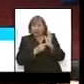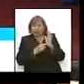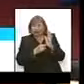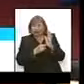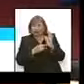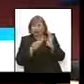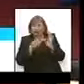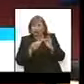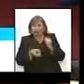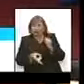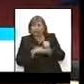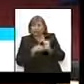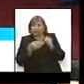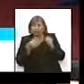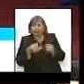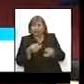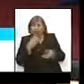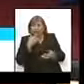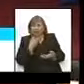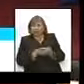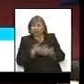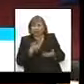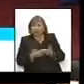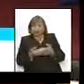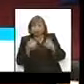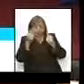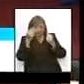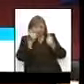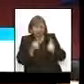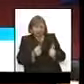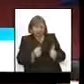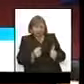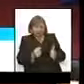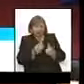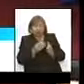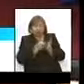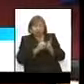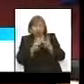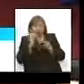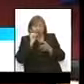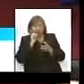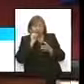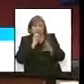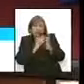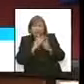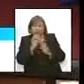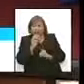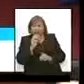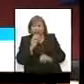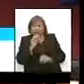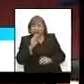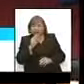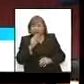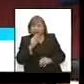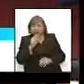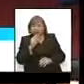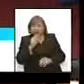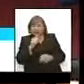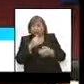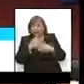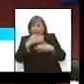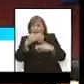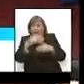lo fundamental que tiene es instaurar un régimen disfrazado democrático, pero autocrático y dictatorial, por un largo